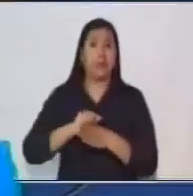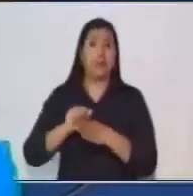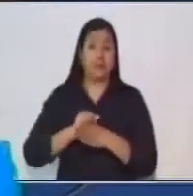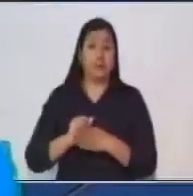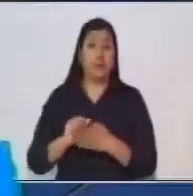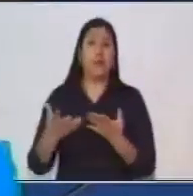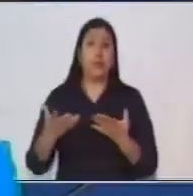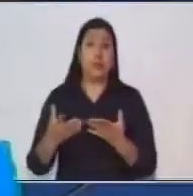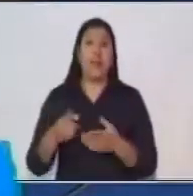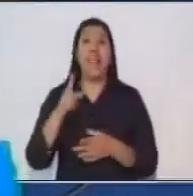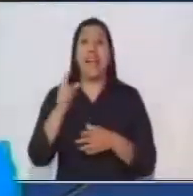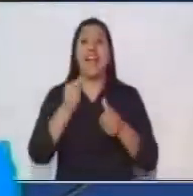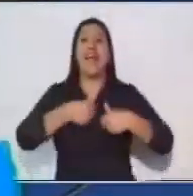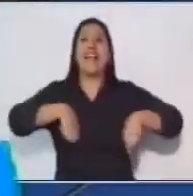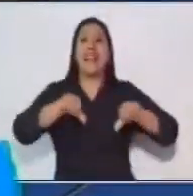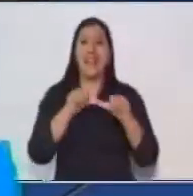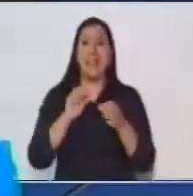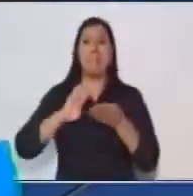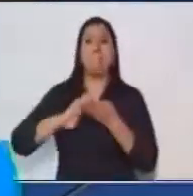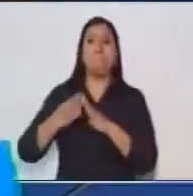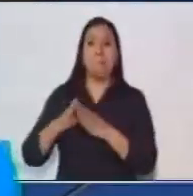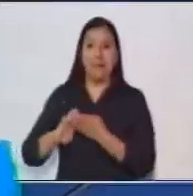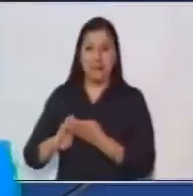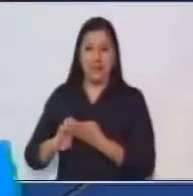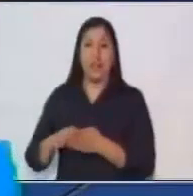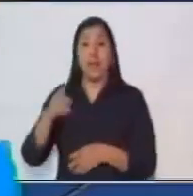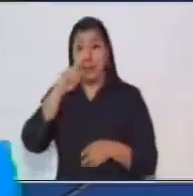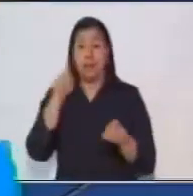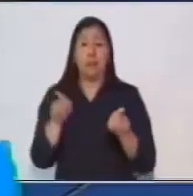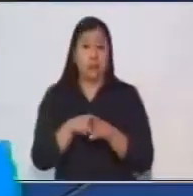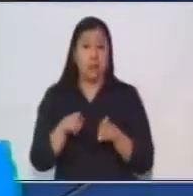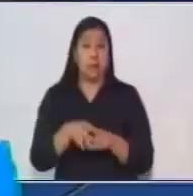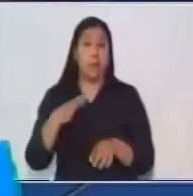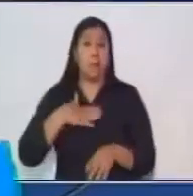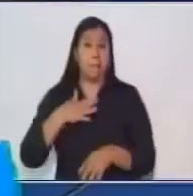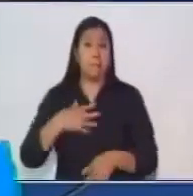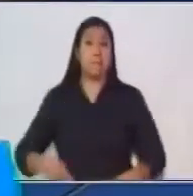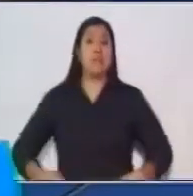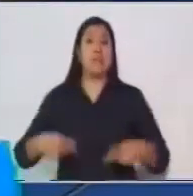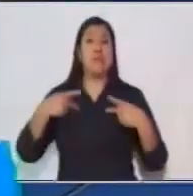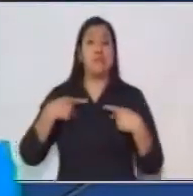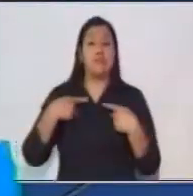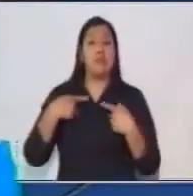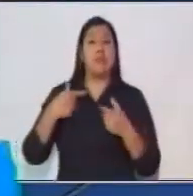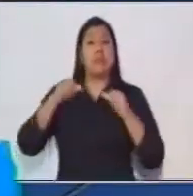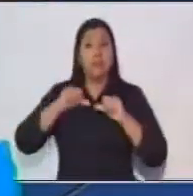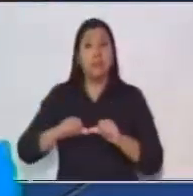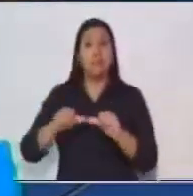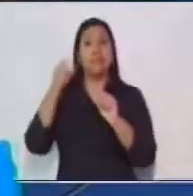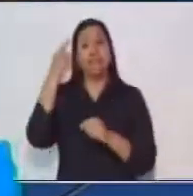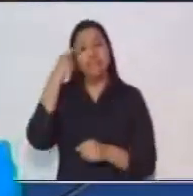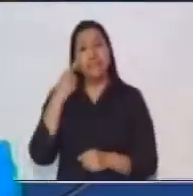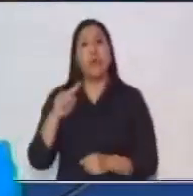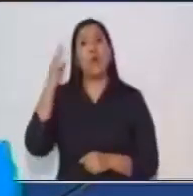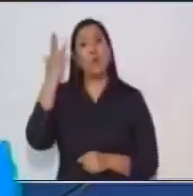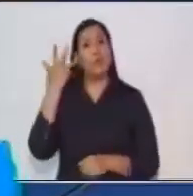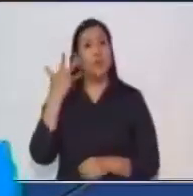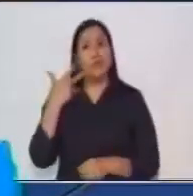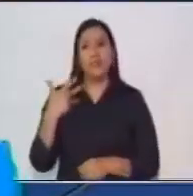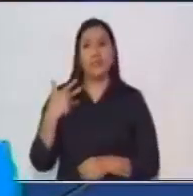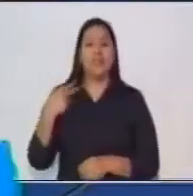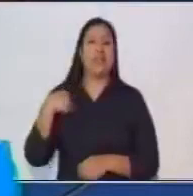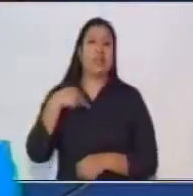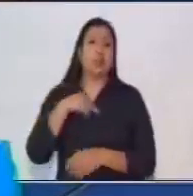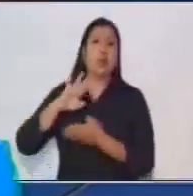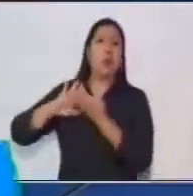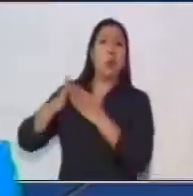en el área de matemáticas, sino también en nuestra vida diaria, en nuestra comunidad donde nosotros